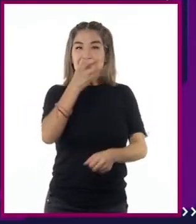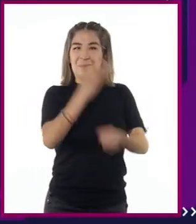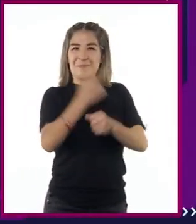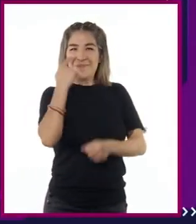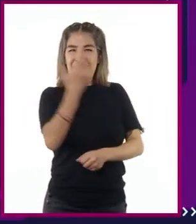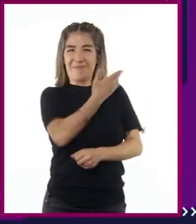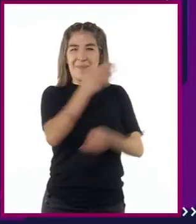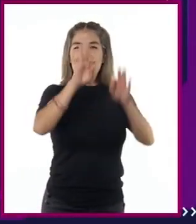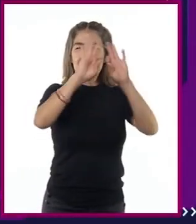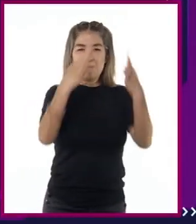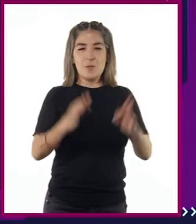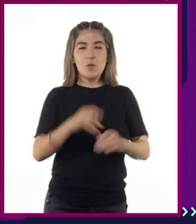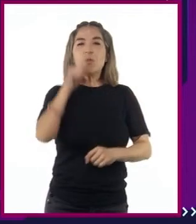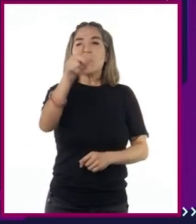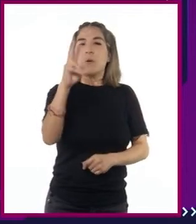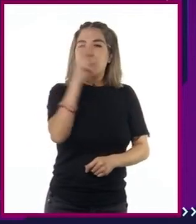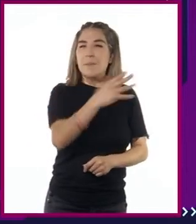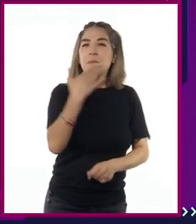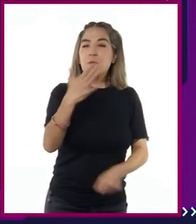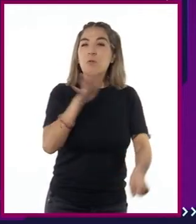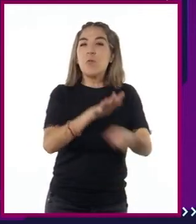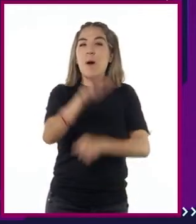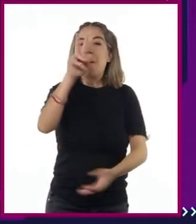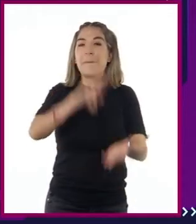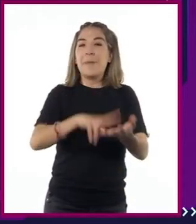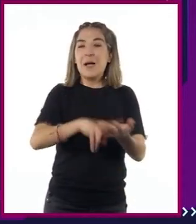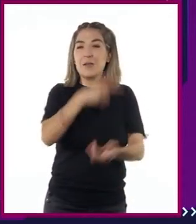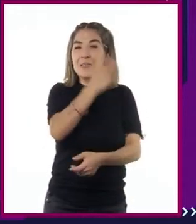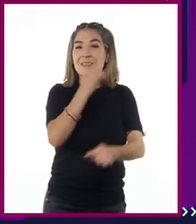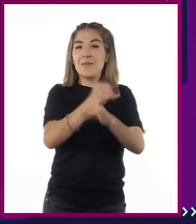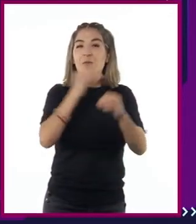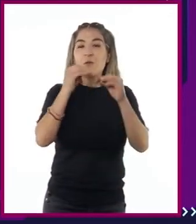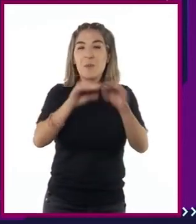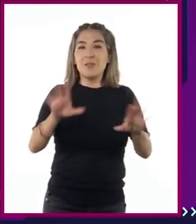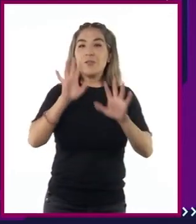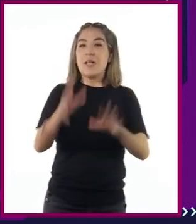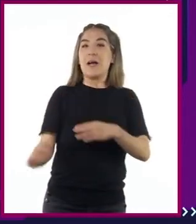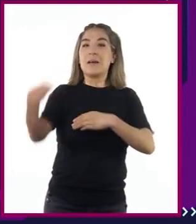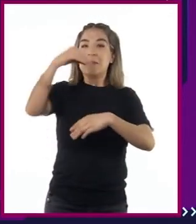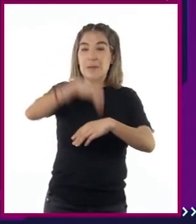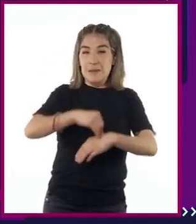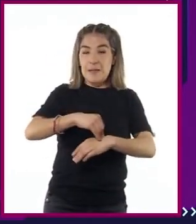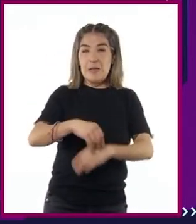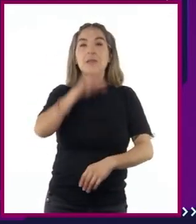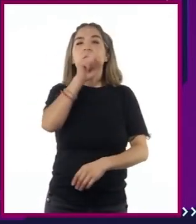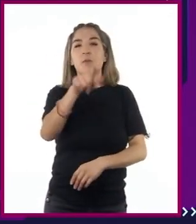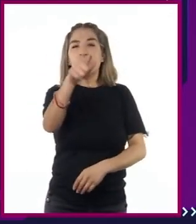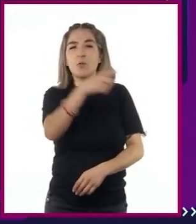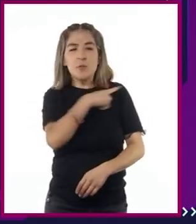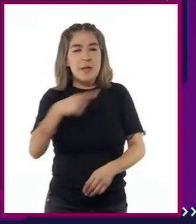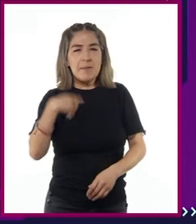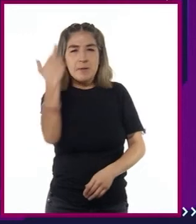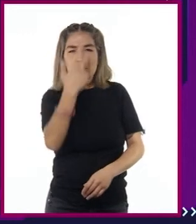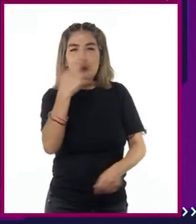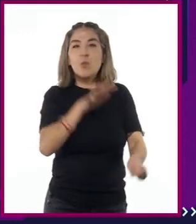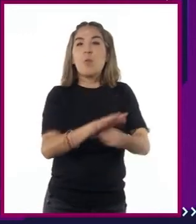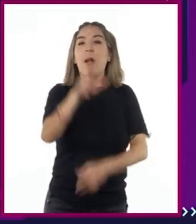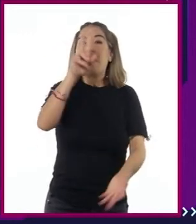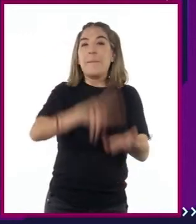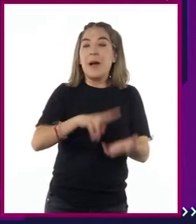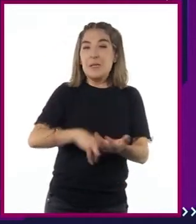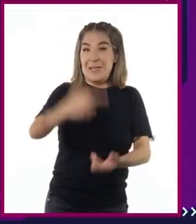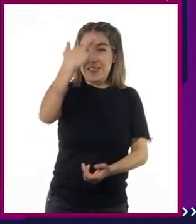figura, observa el valor de los datos proporcionados y determina el valor, la